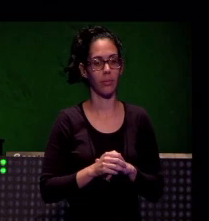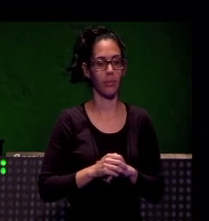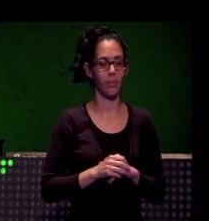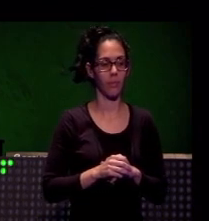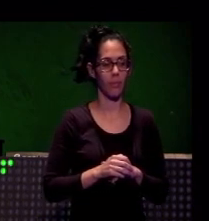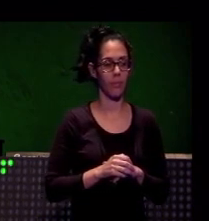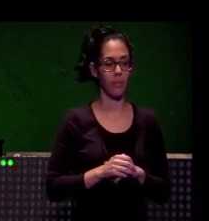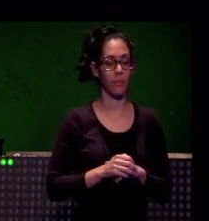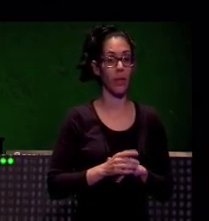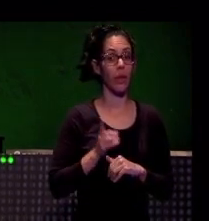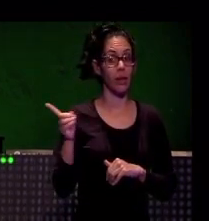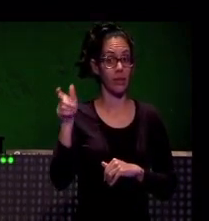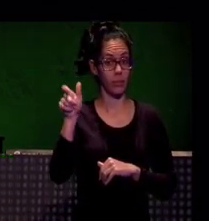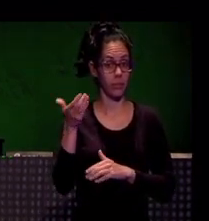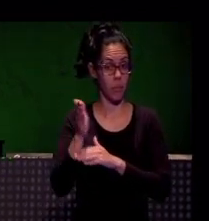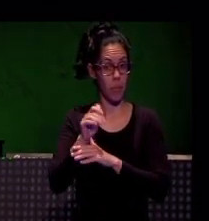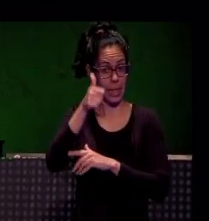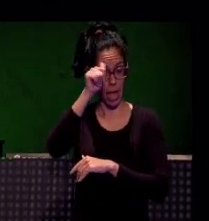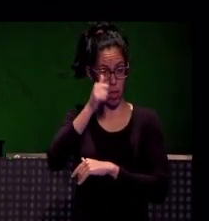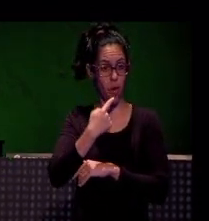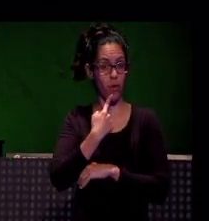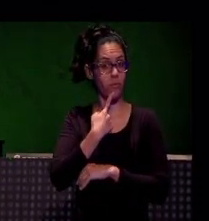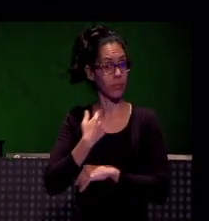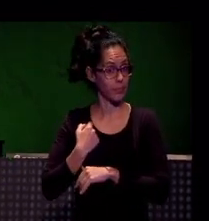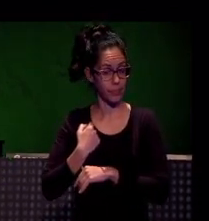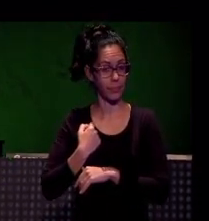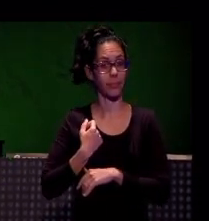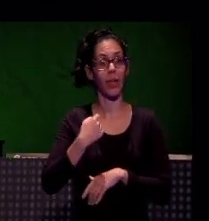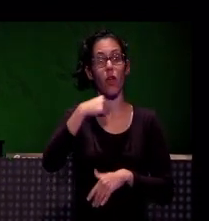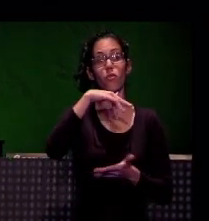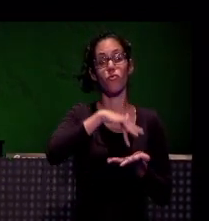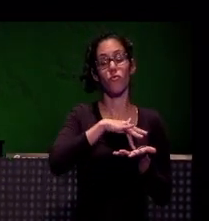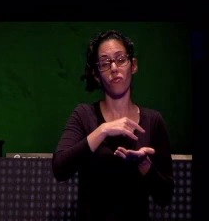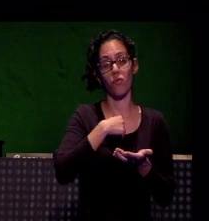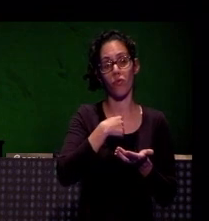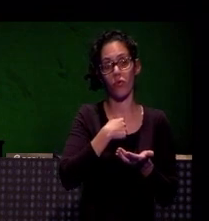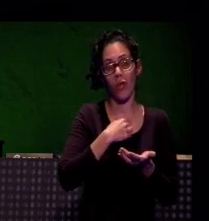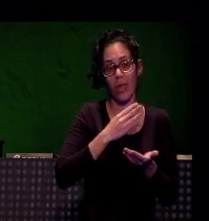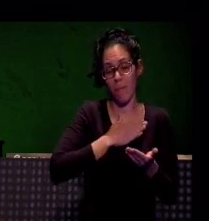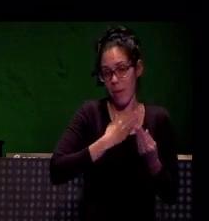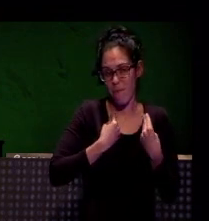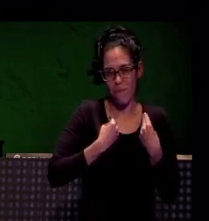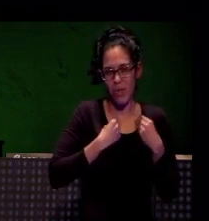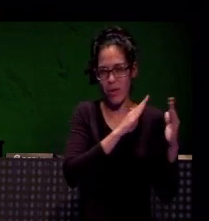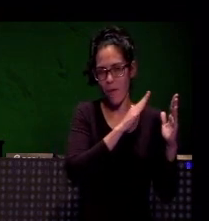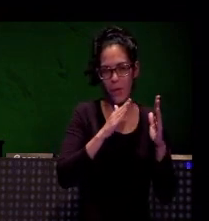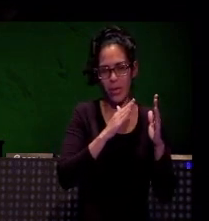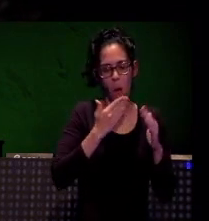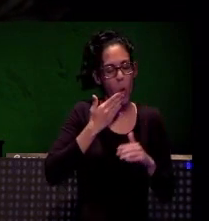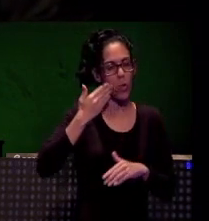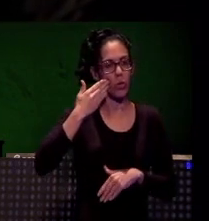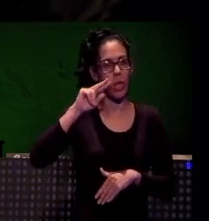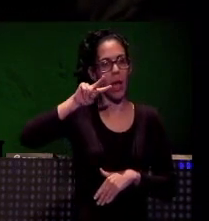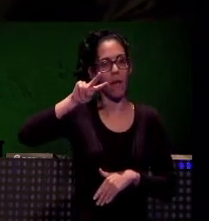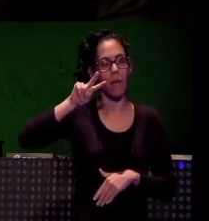no ha dicho el presentador es que una de las facetas de las que yo me siento más orgullosa es que soy vicepresidenta en